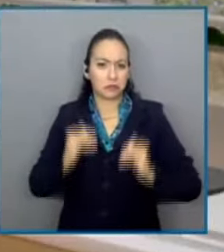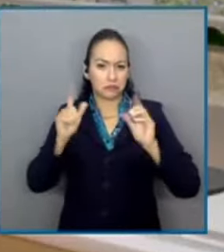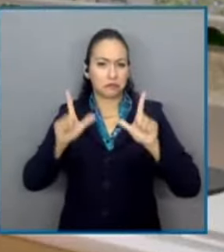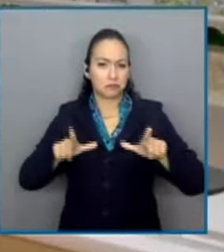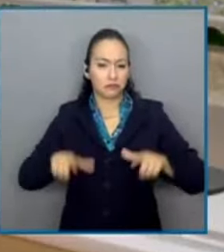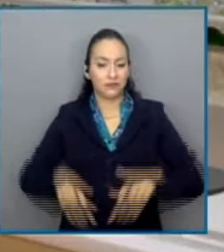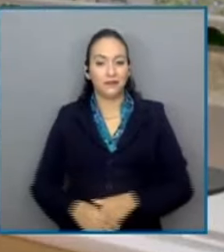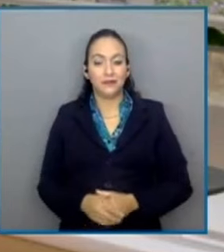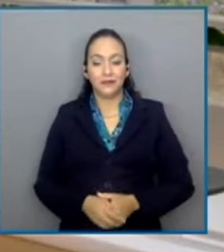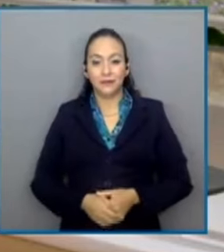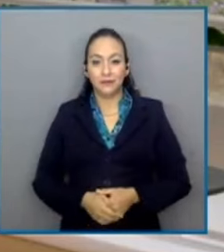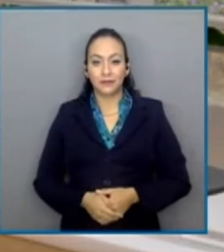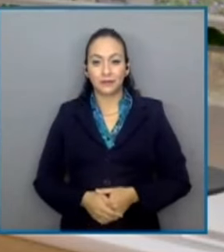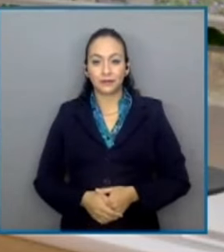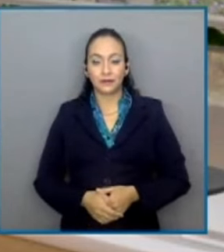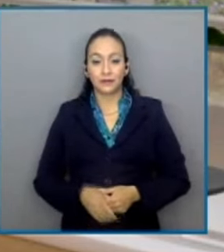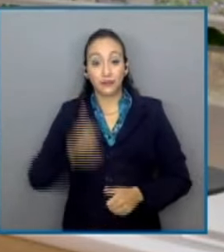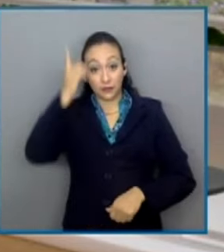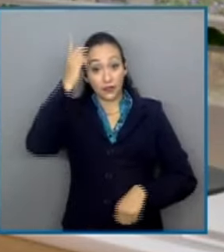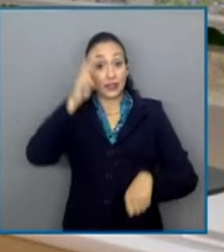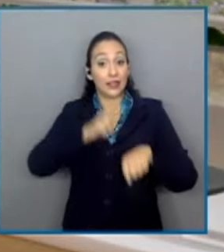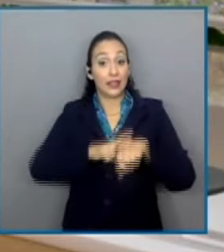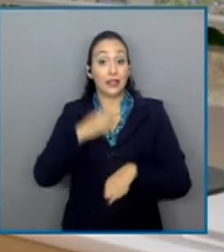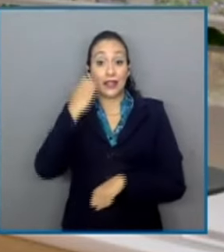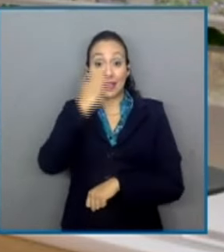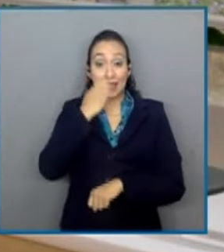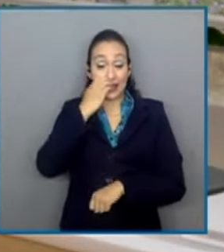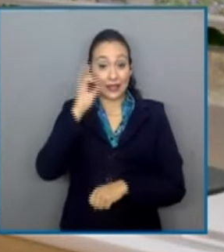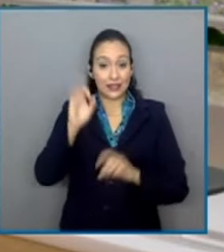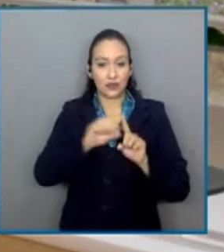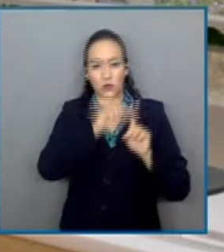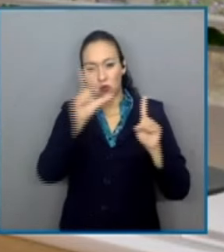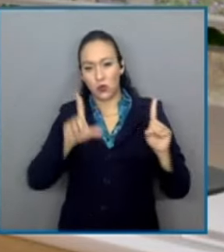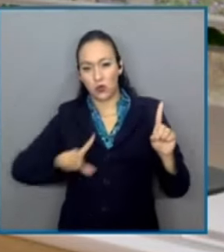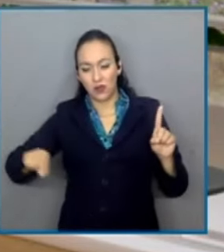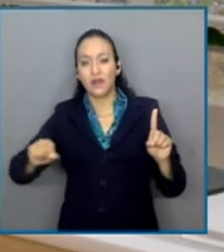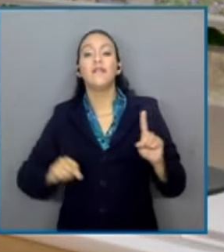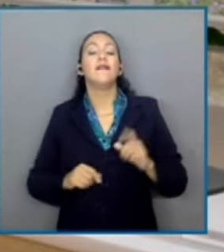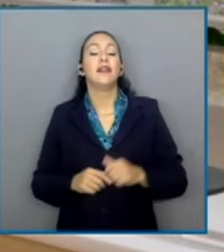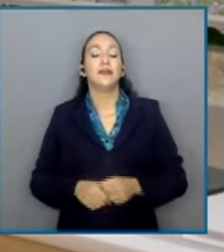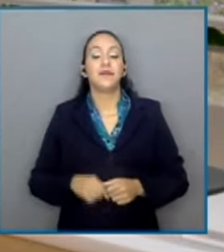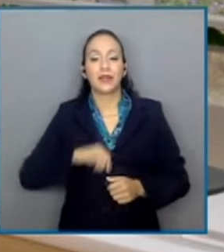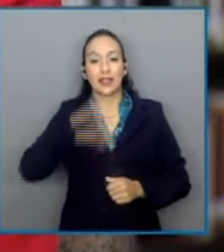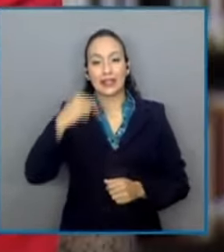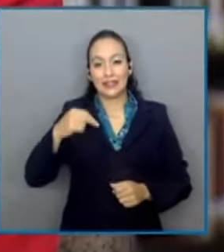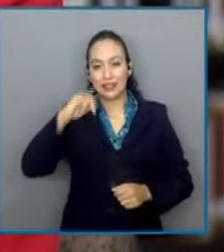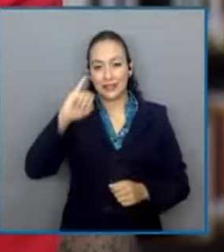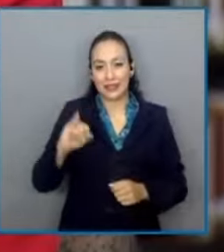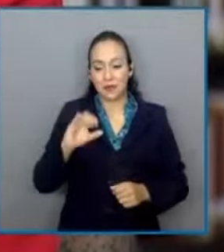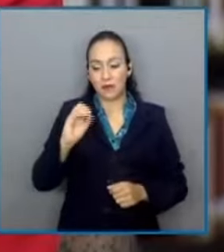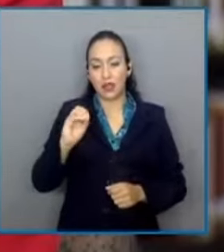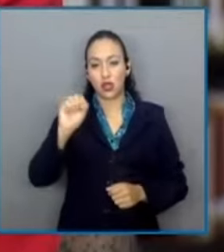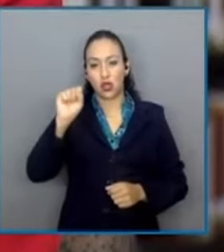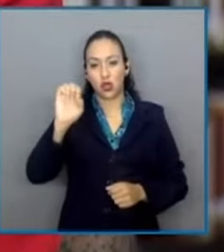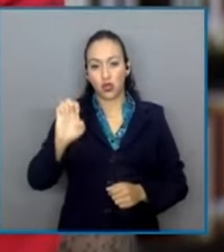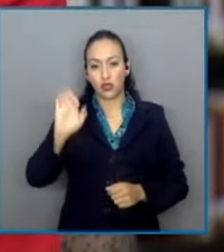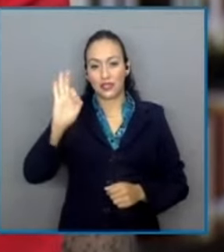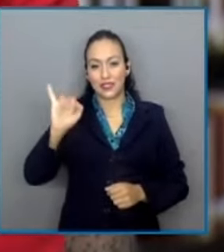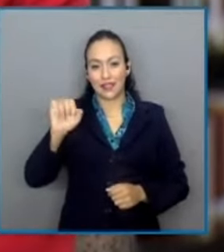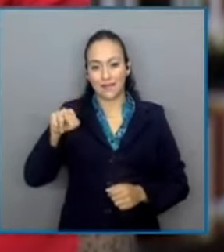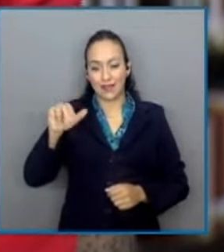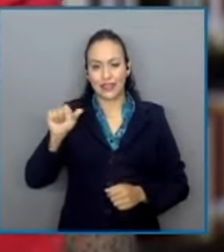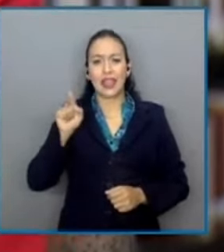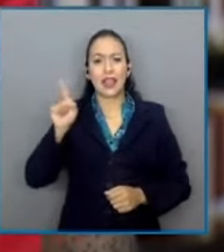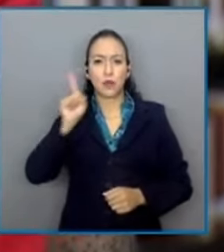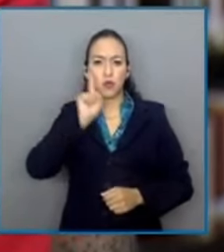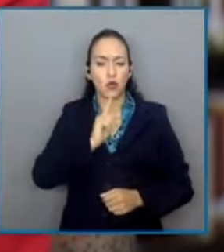La directora de la Escuela Federal de Formación Judicial, Josefina Cortés Campos, explicó cuál es el propósito de las jornadas sobre